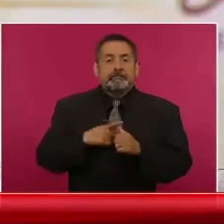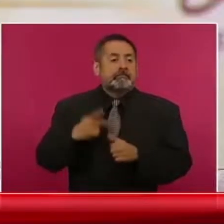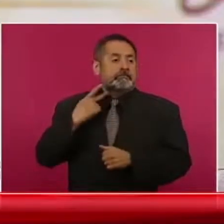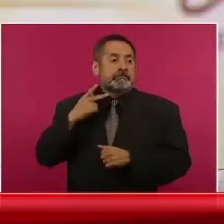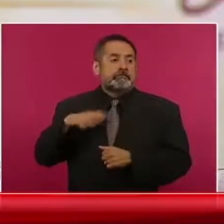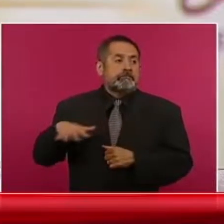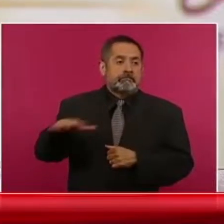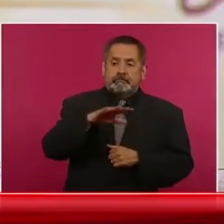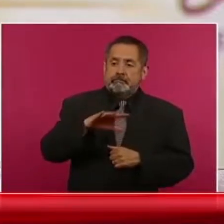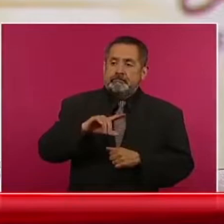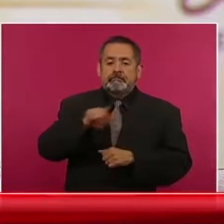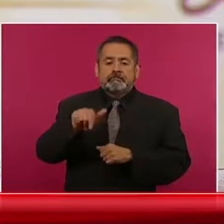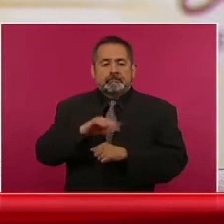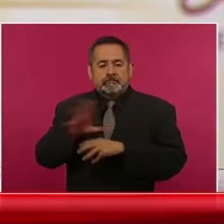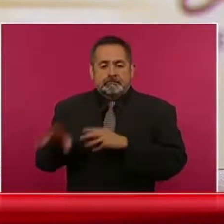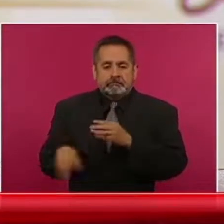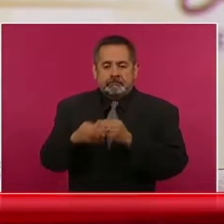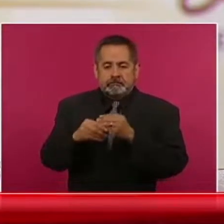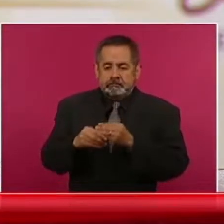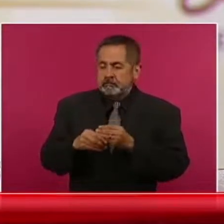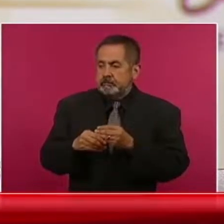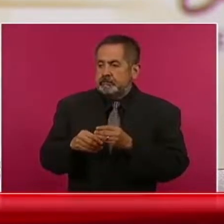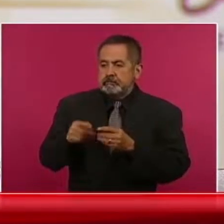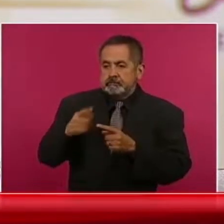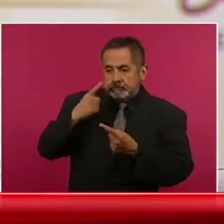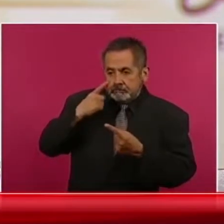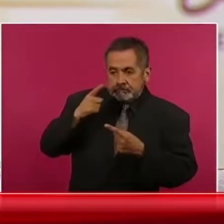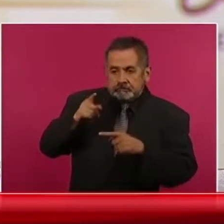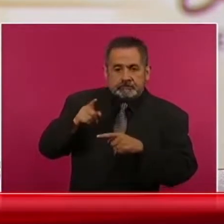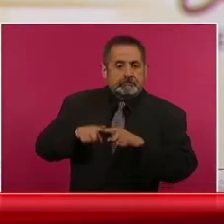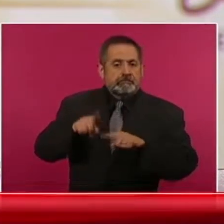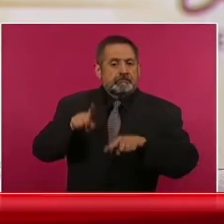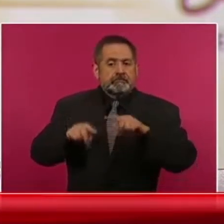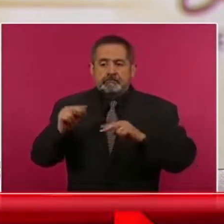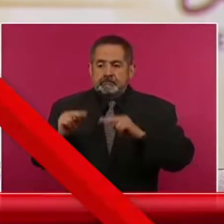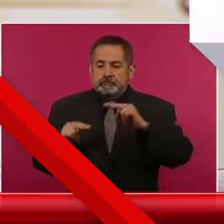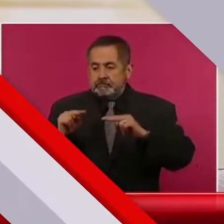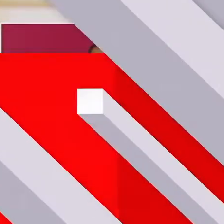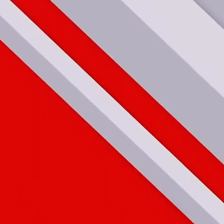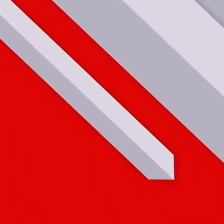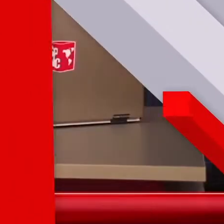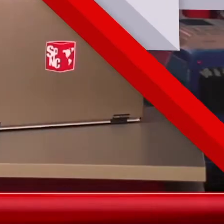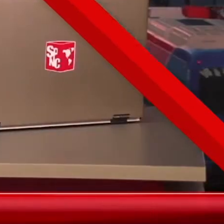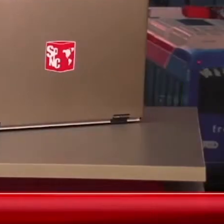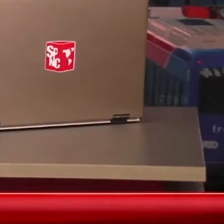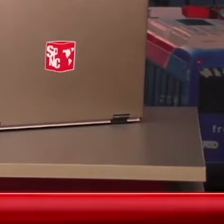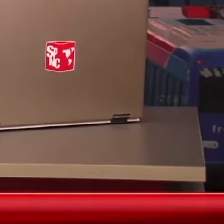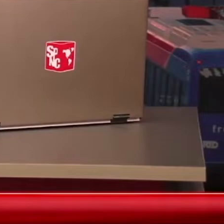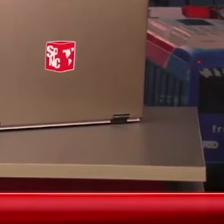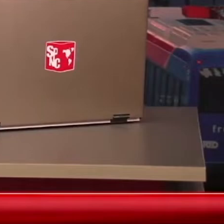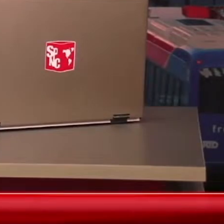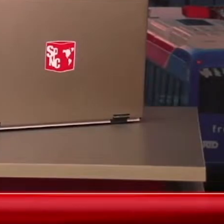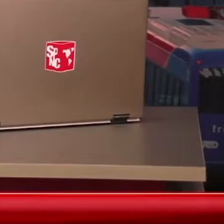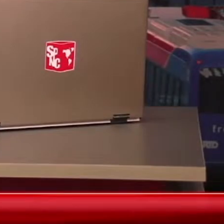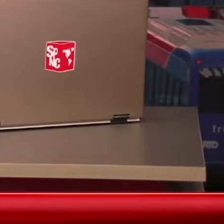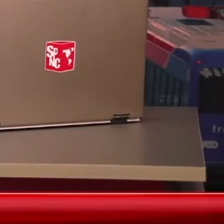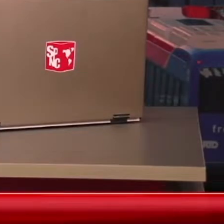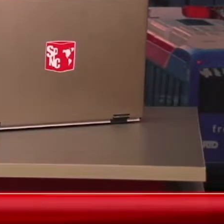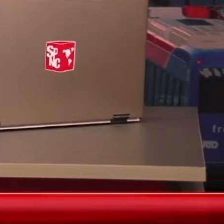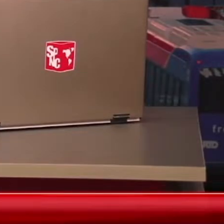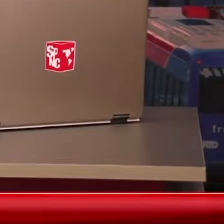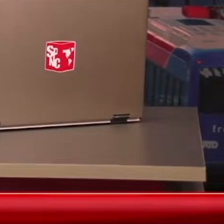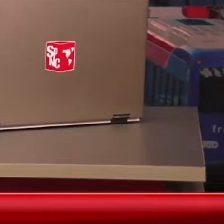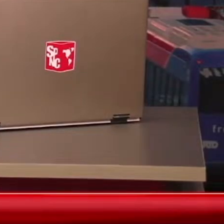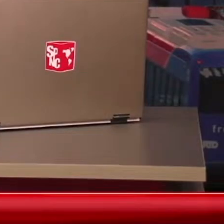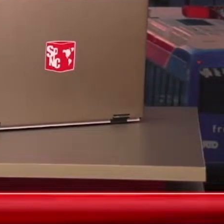reforzamientos según los niveles y los escalonamientos. Después del confinamiento, las